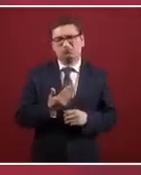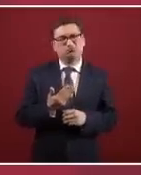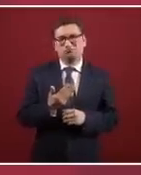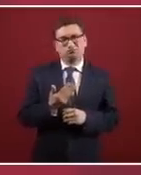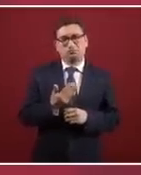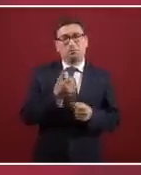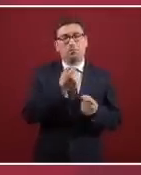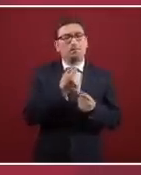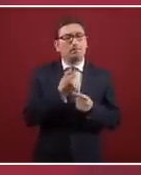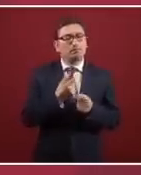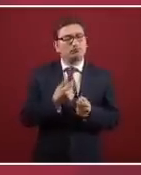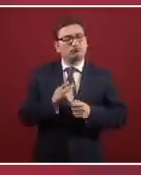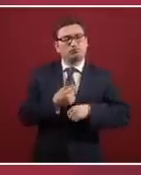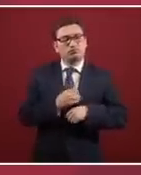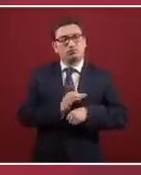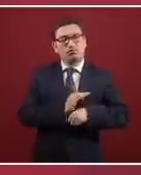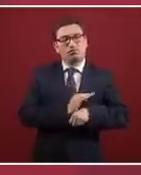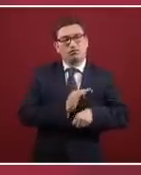encubrir